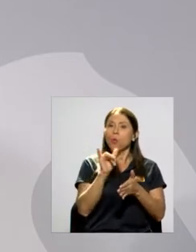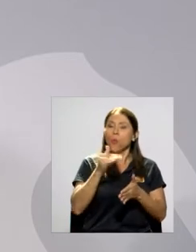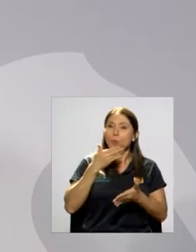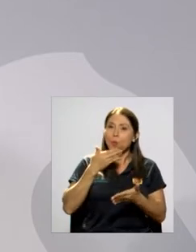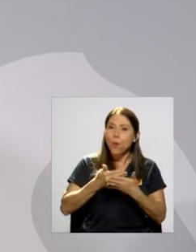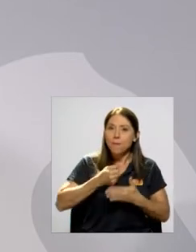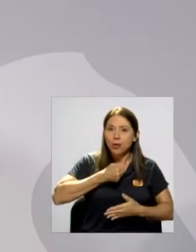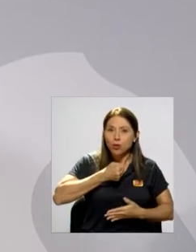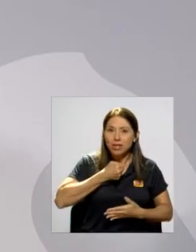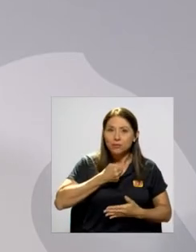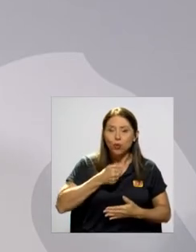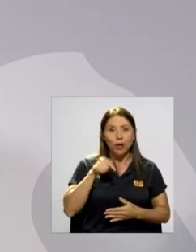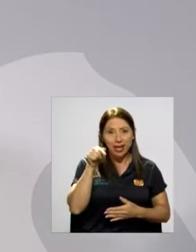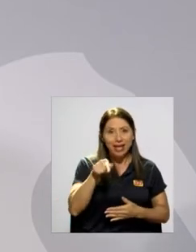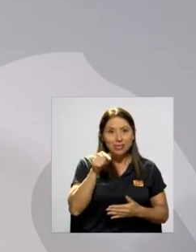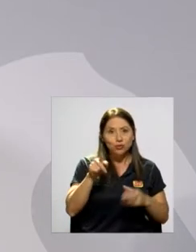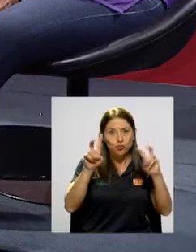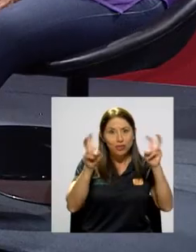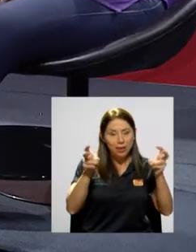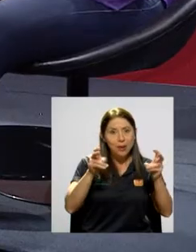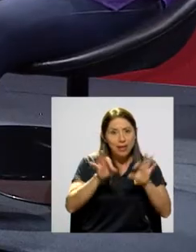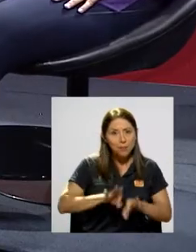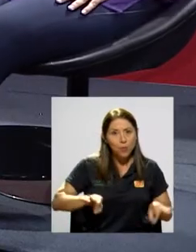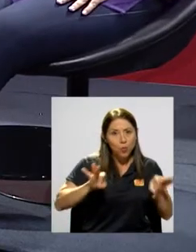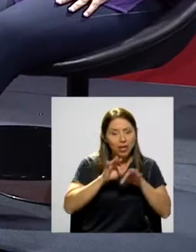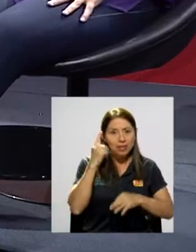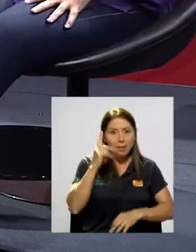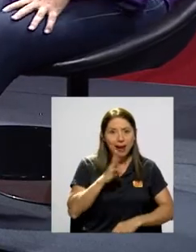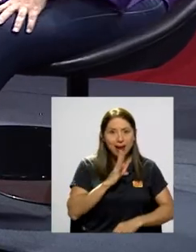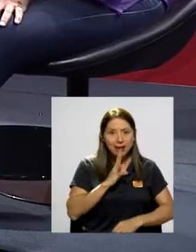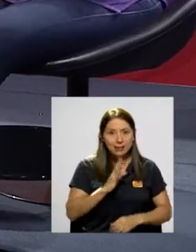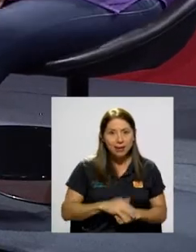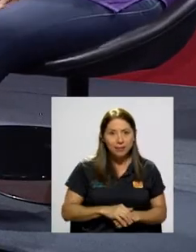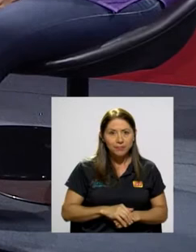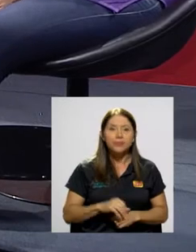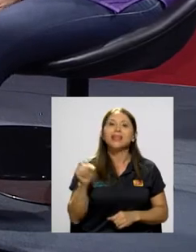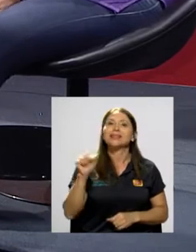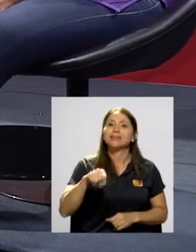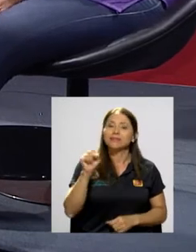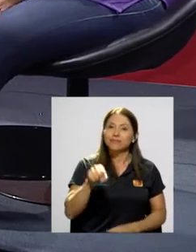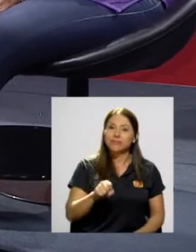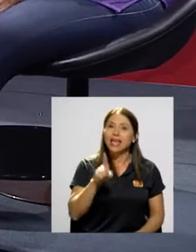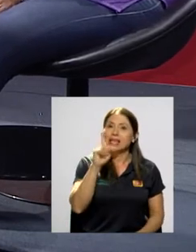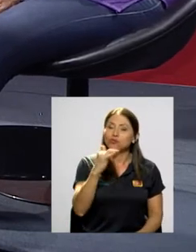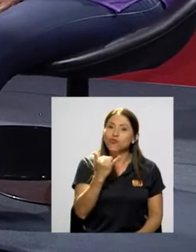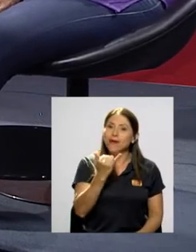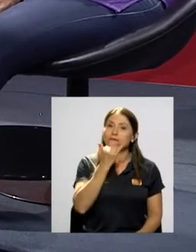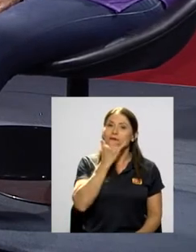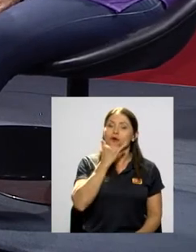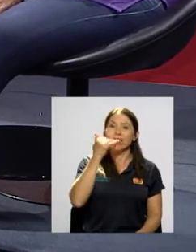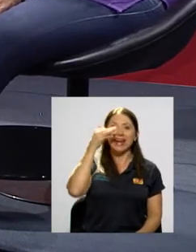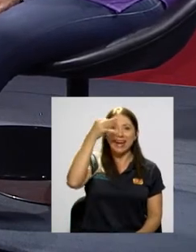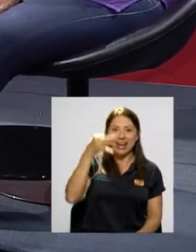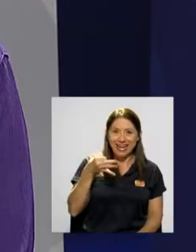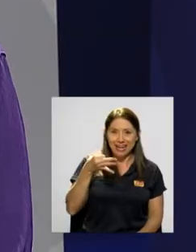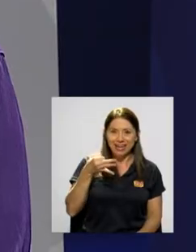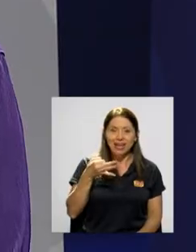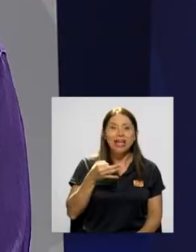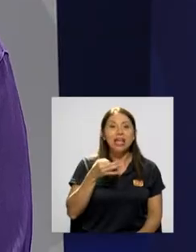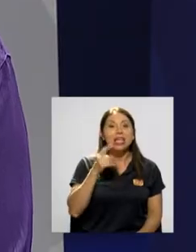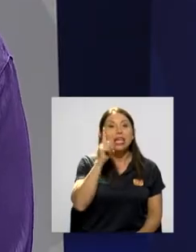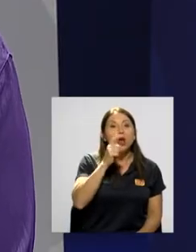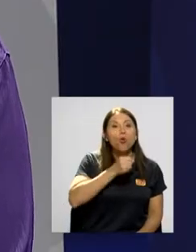que creo que vale la pena que analicemos. Sí, efectivamente. A mí me parece un error considerar que el hecho de que un periodista o una